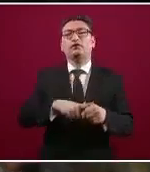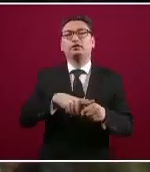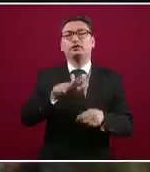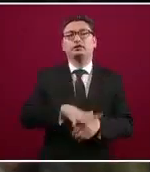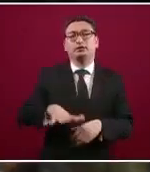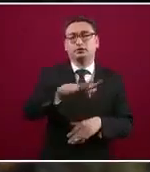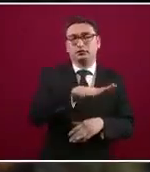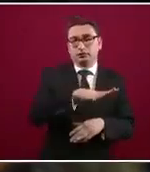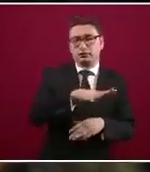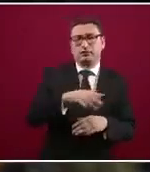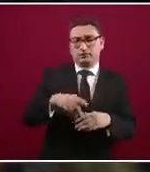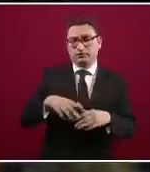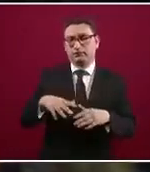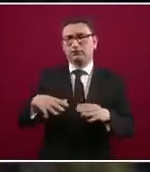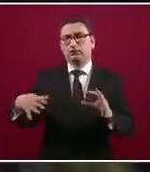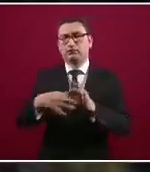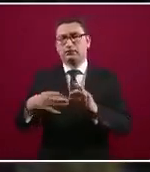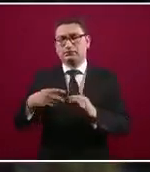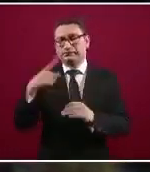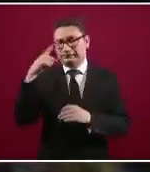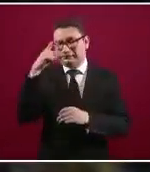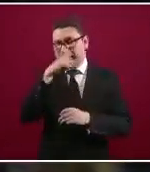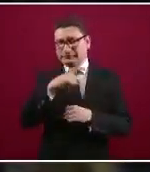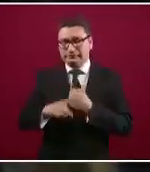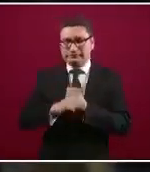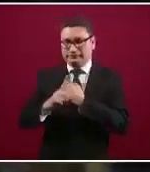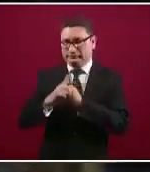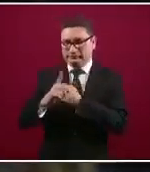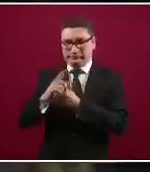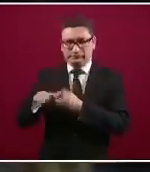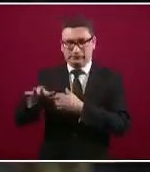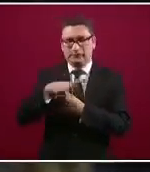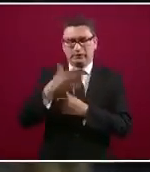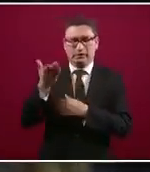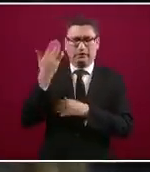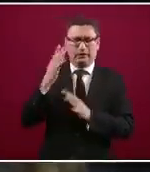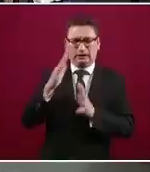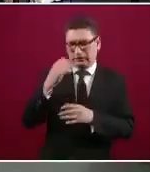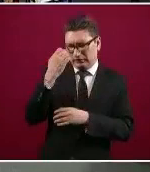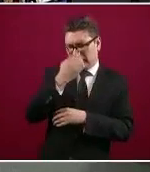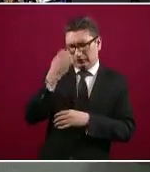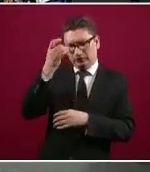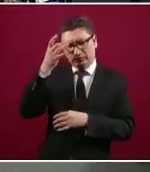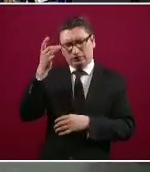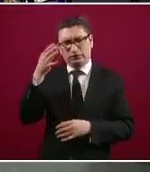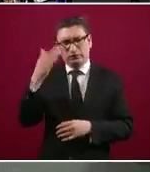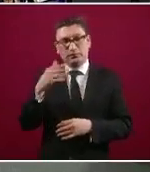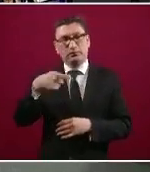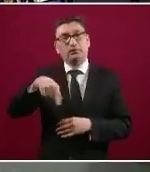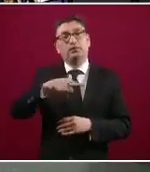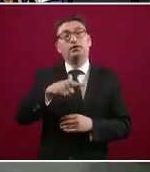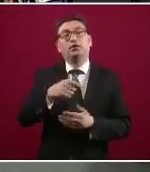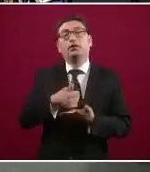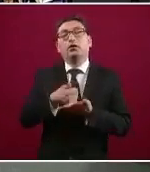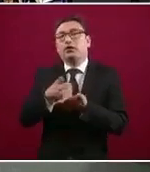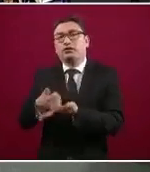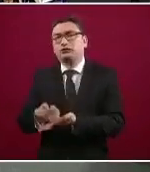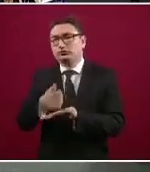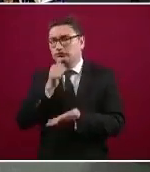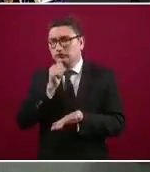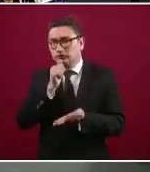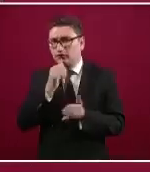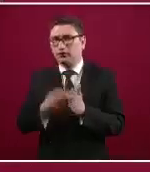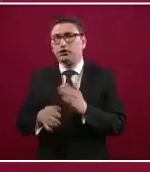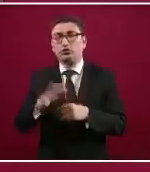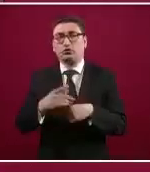zonas de alto riesgo ya con atlas de riesgos muy estudiados y que no han hecho lo referente porque se